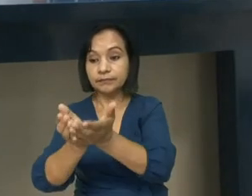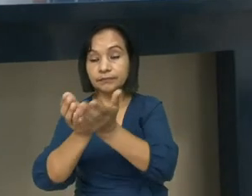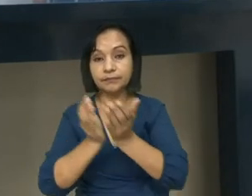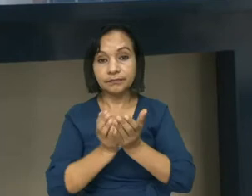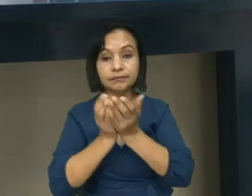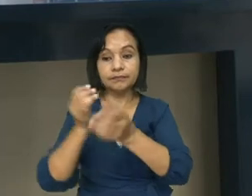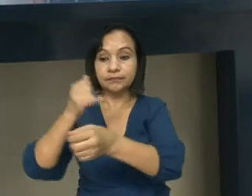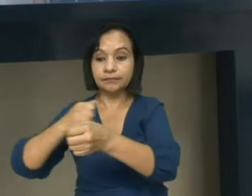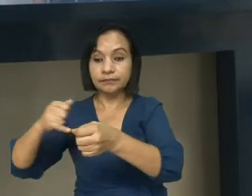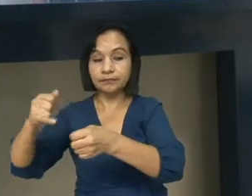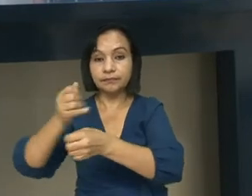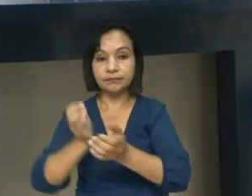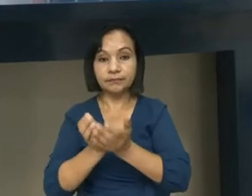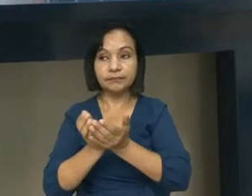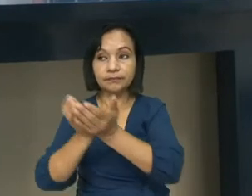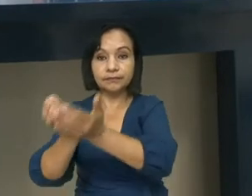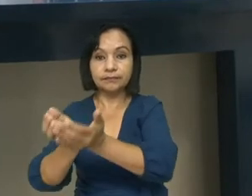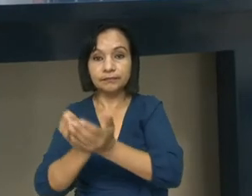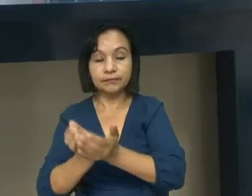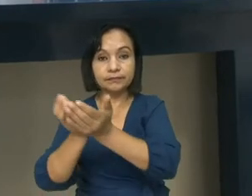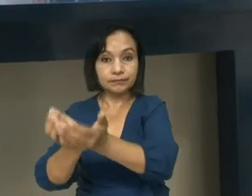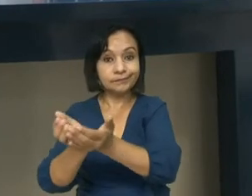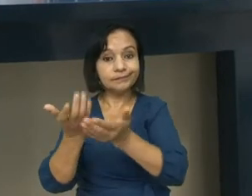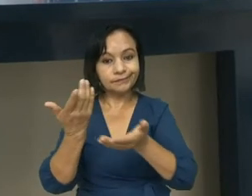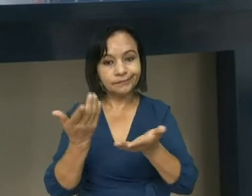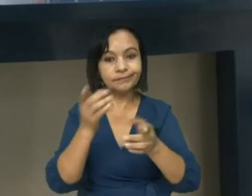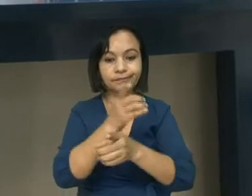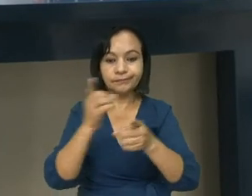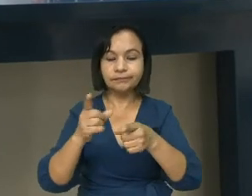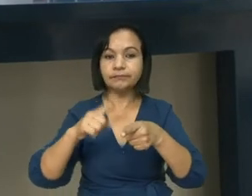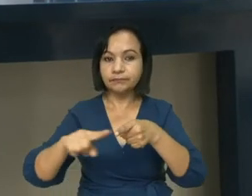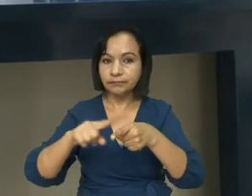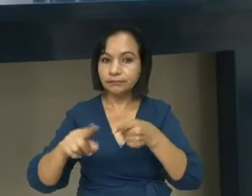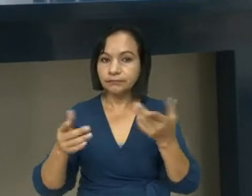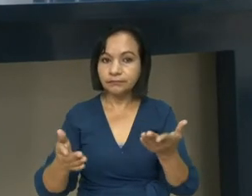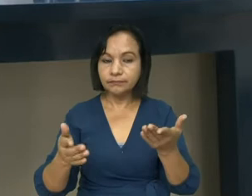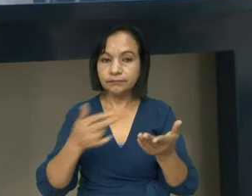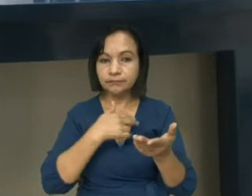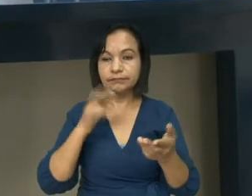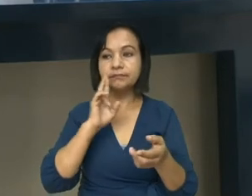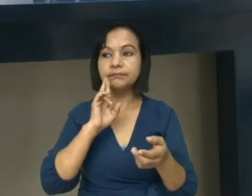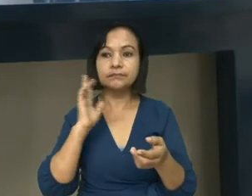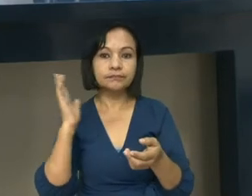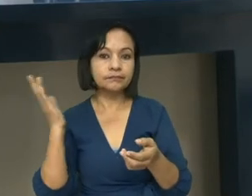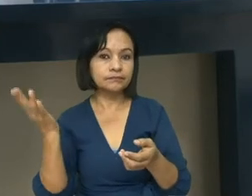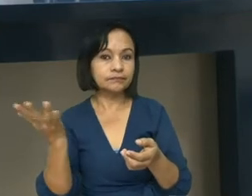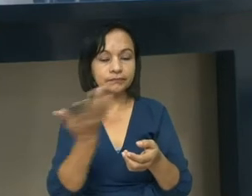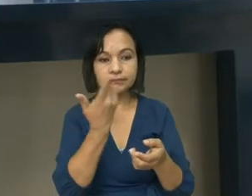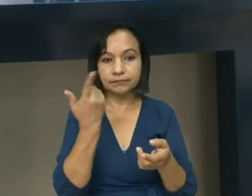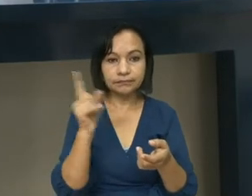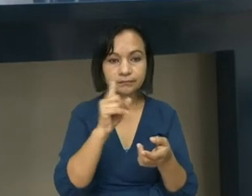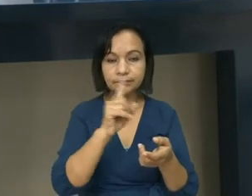la isla vía barco. Claro. Eso es un costo adicional. Adicional. Claro. Pero el restaurante no te cobra ese